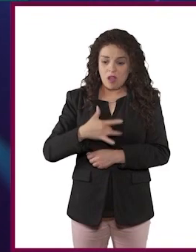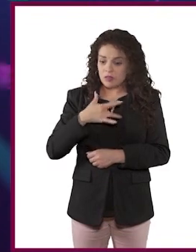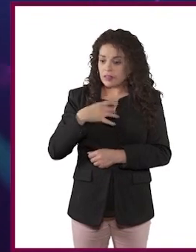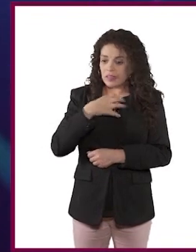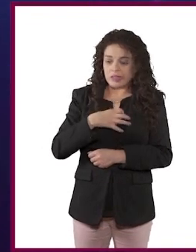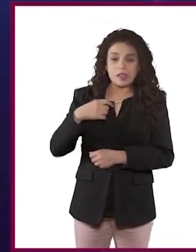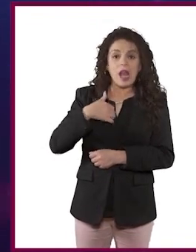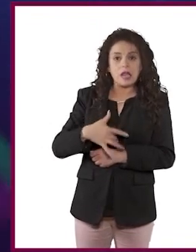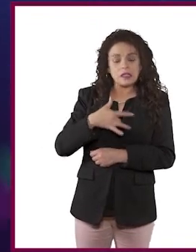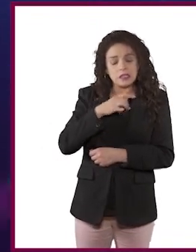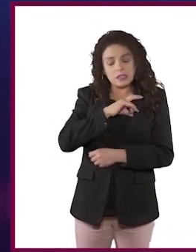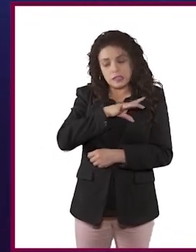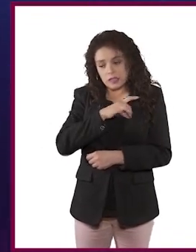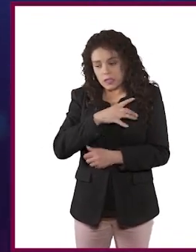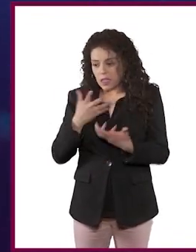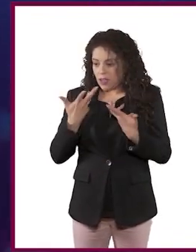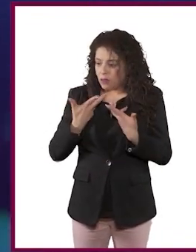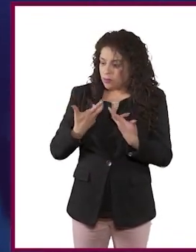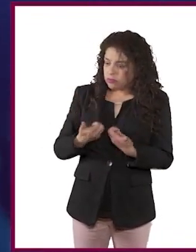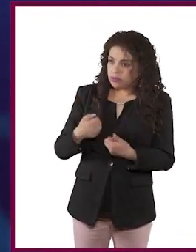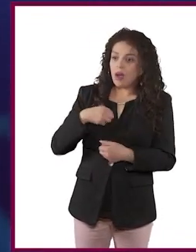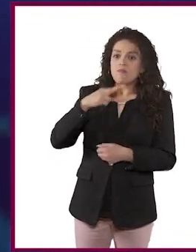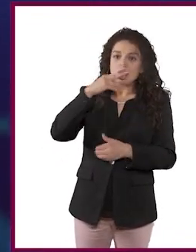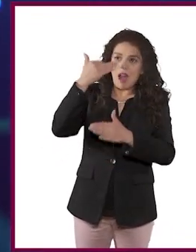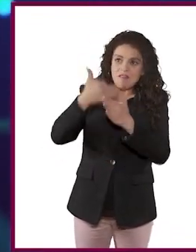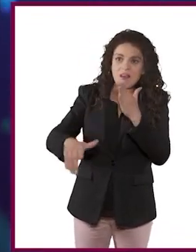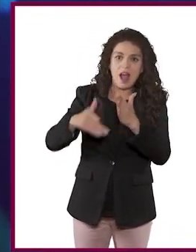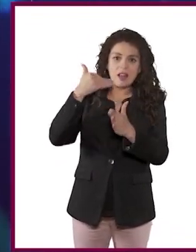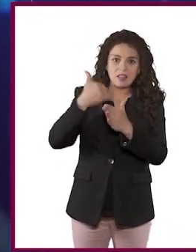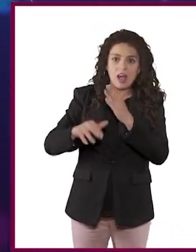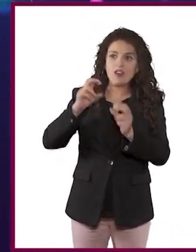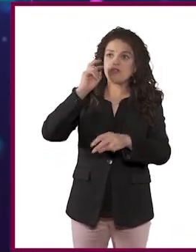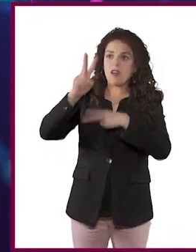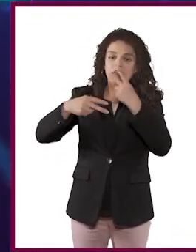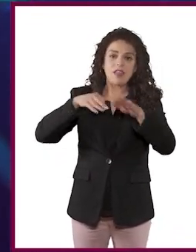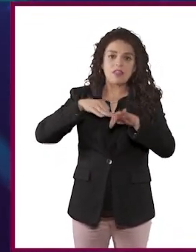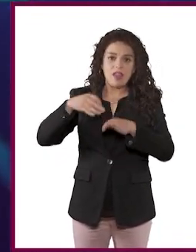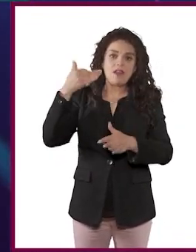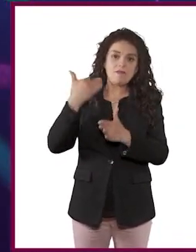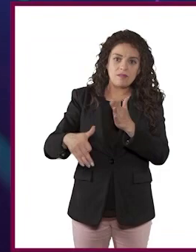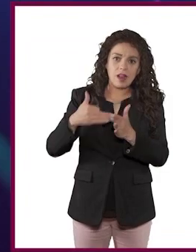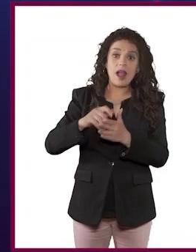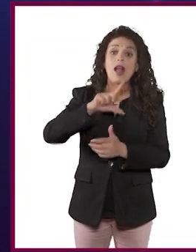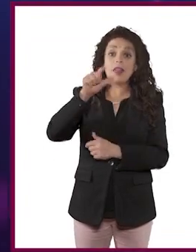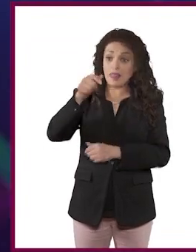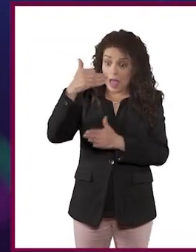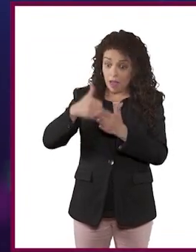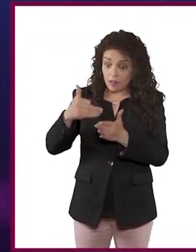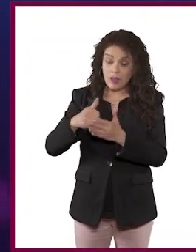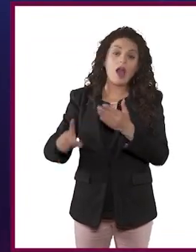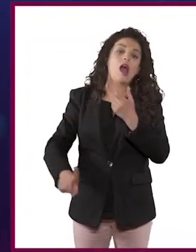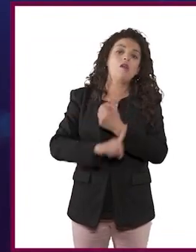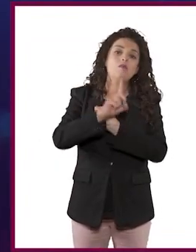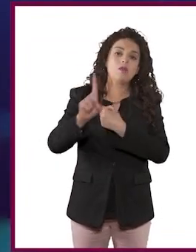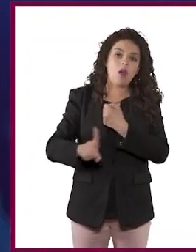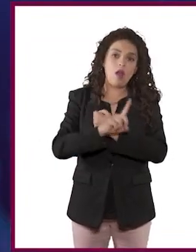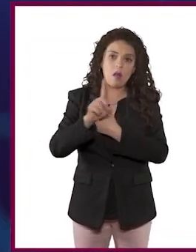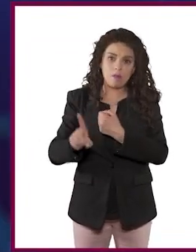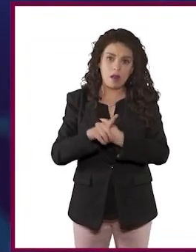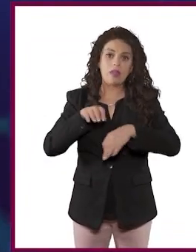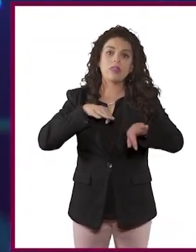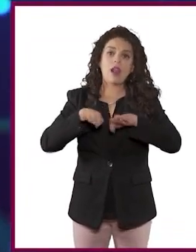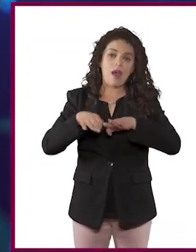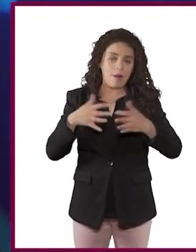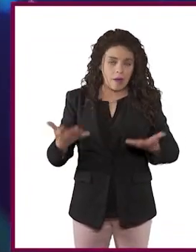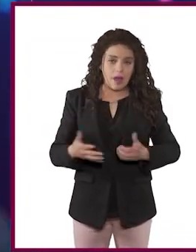me anima, me siento atemorizado y empiezo a faltar. Las ausencias empiezan a generar más problemas, ¿no? Y se empieza a